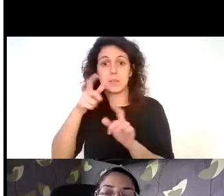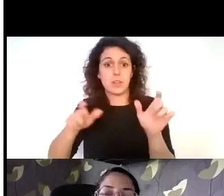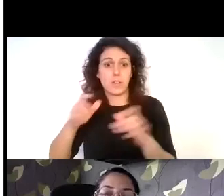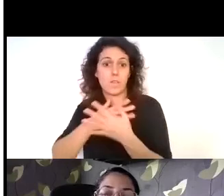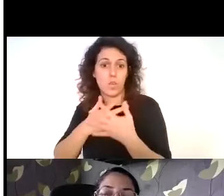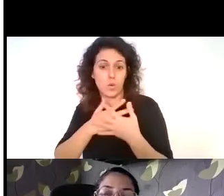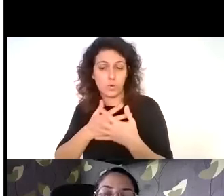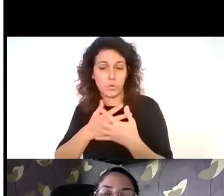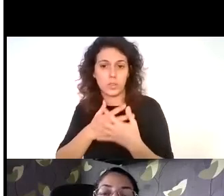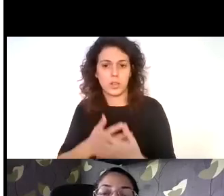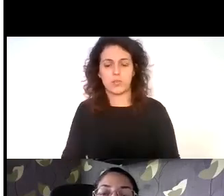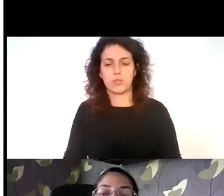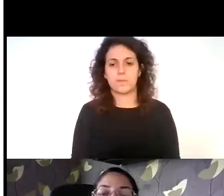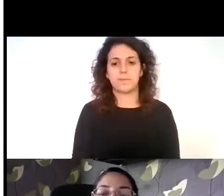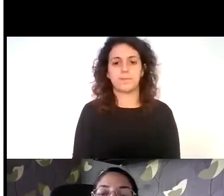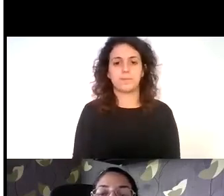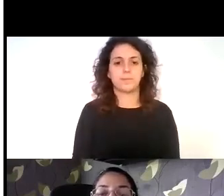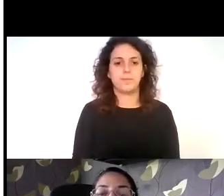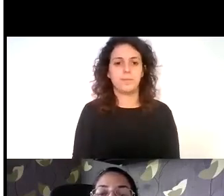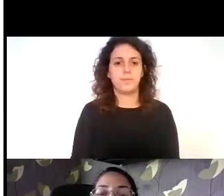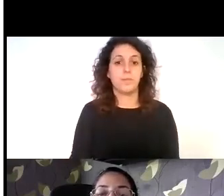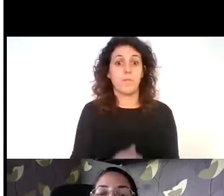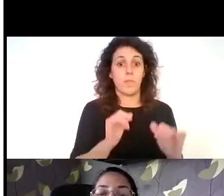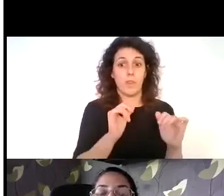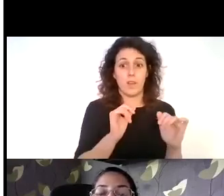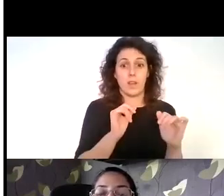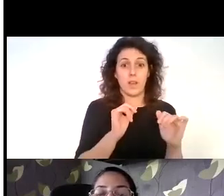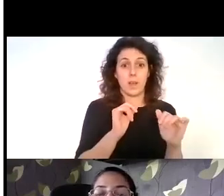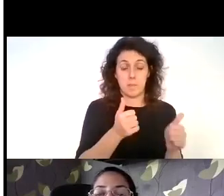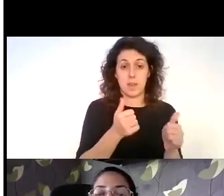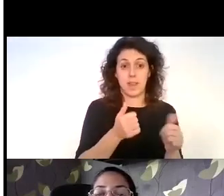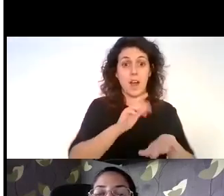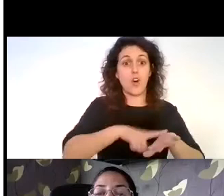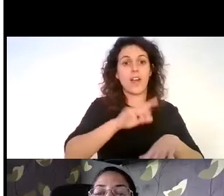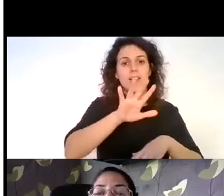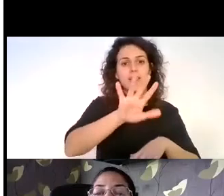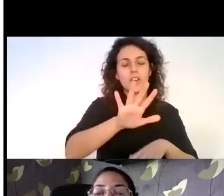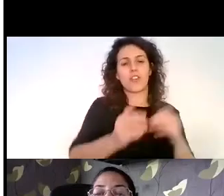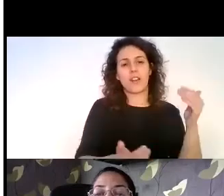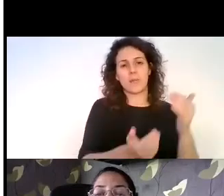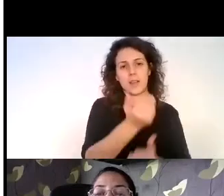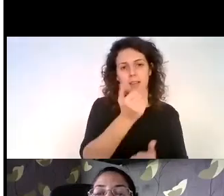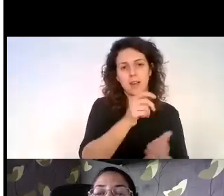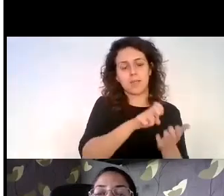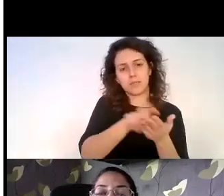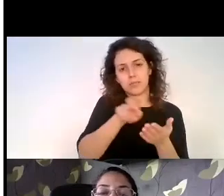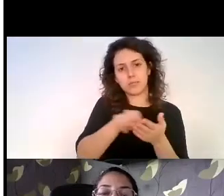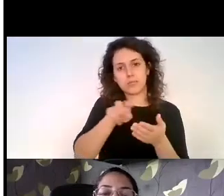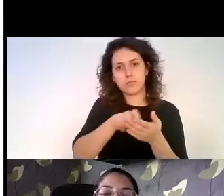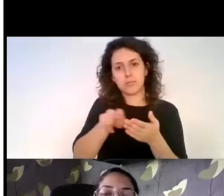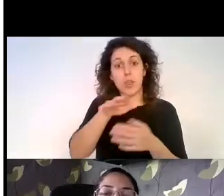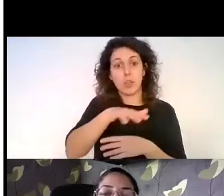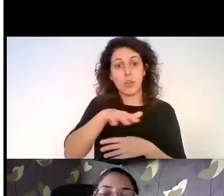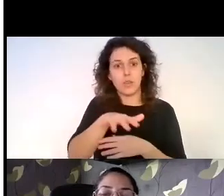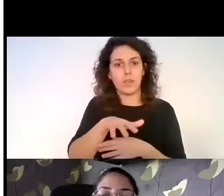labor de lazarillos. La partida de Boquete es a las 5 de la mañana y la caminata inicia en la entrada del Parque